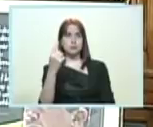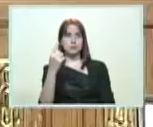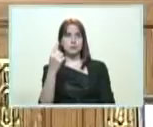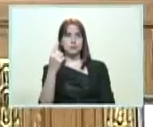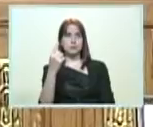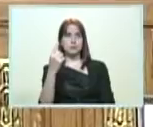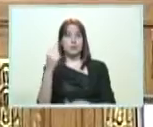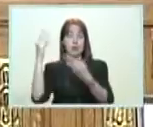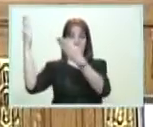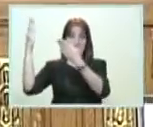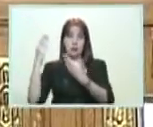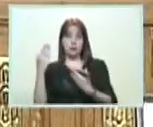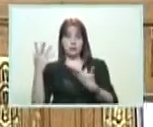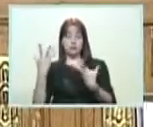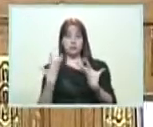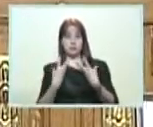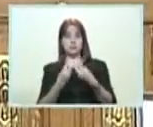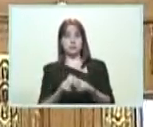traigo conmigo